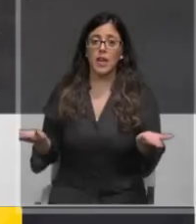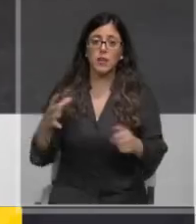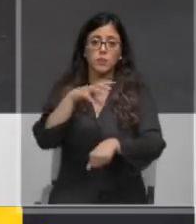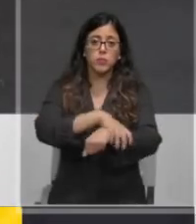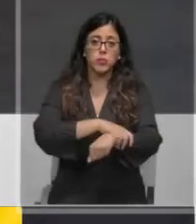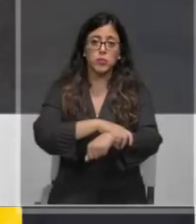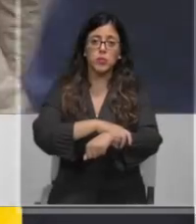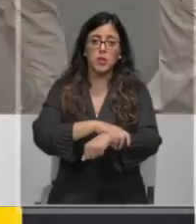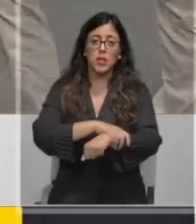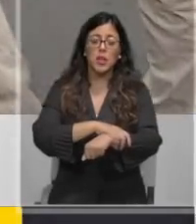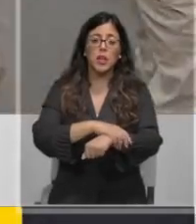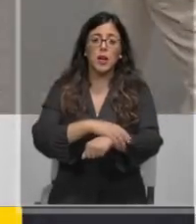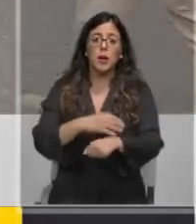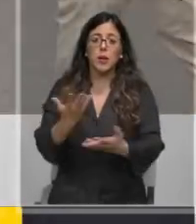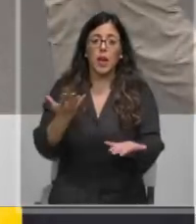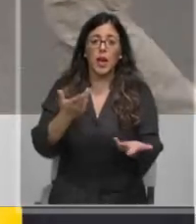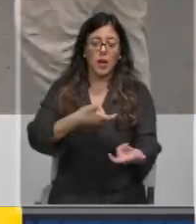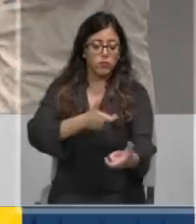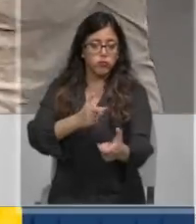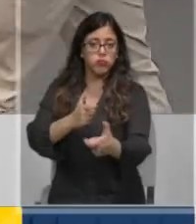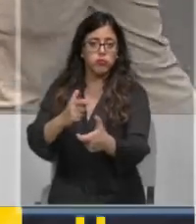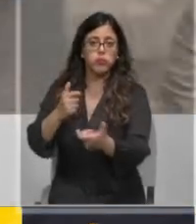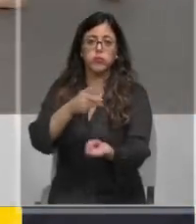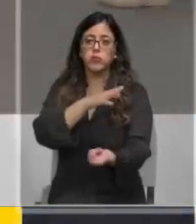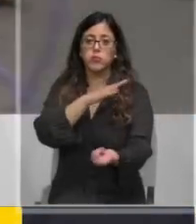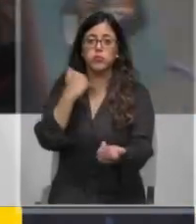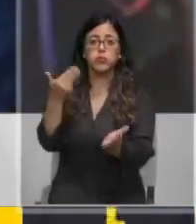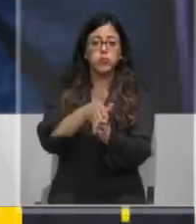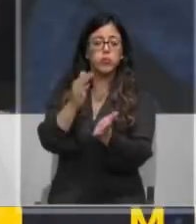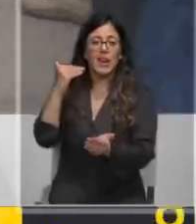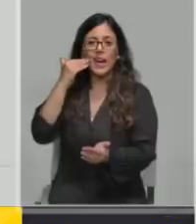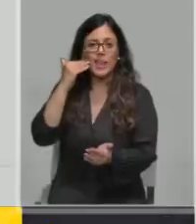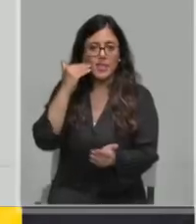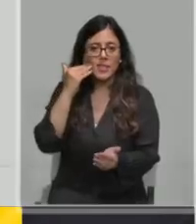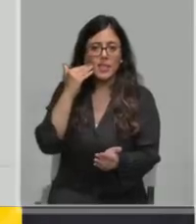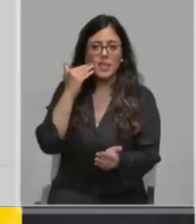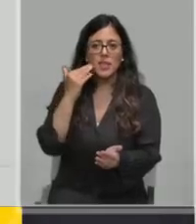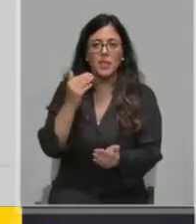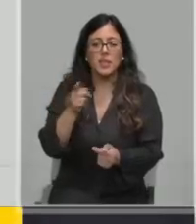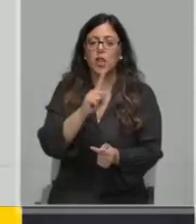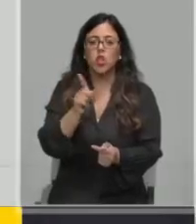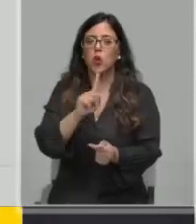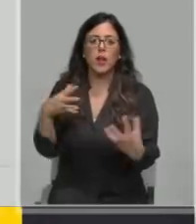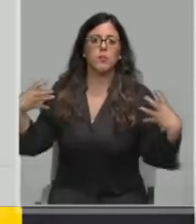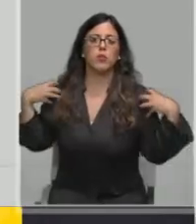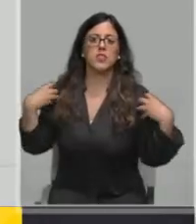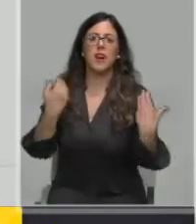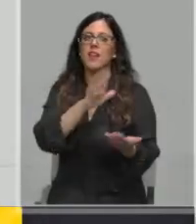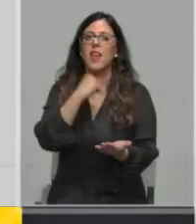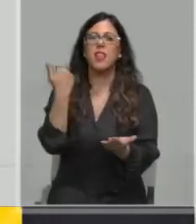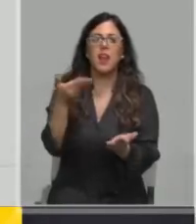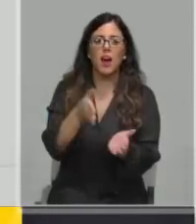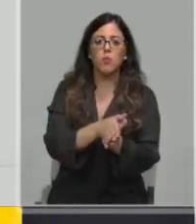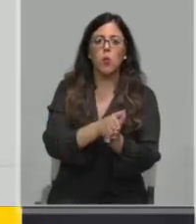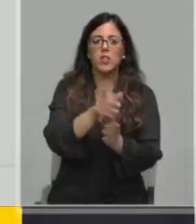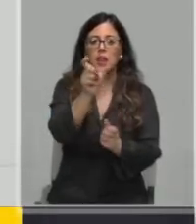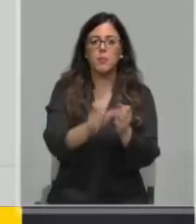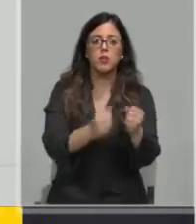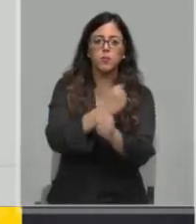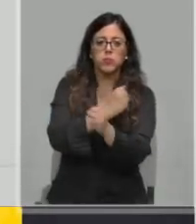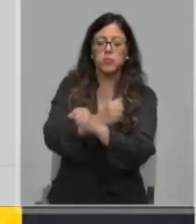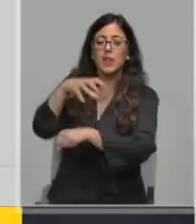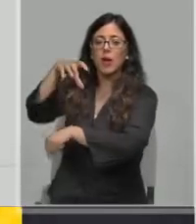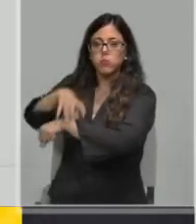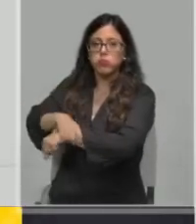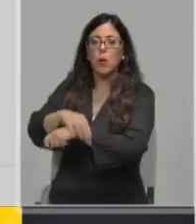homicidios frustrado entendiendo que no está con el asesinato propiamente tal del suboficial mayor ahí lo ponemos y fue detenido por el delito